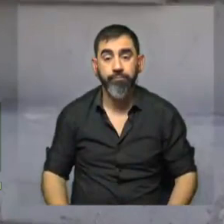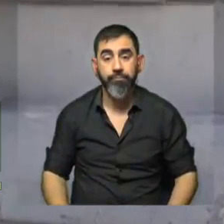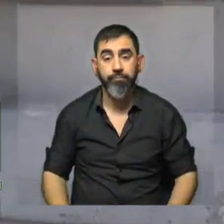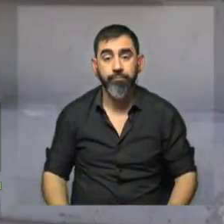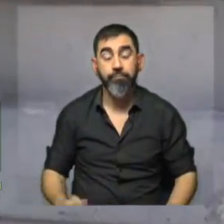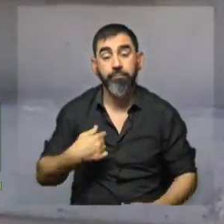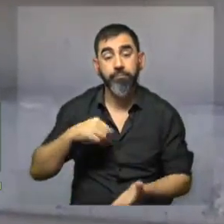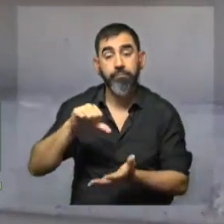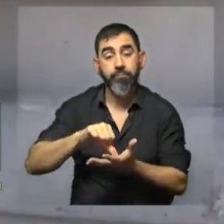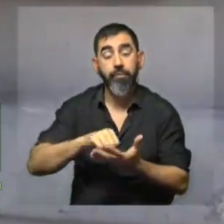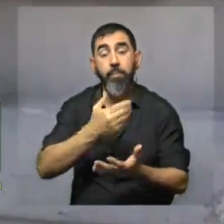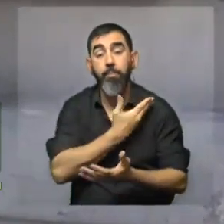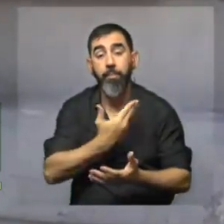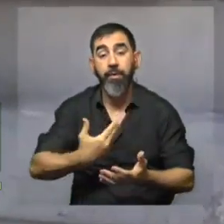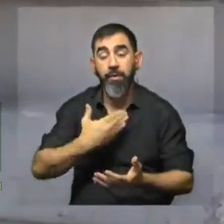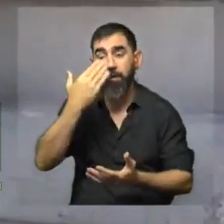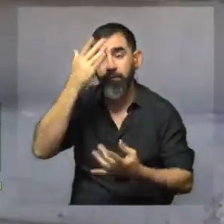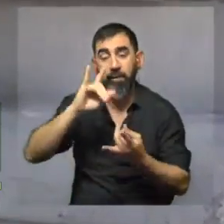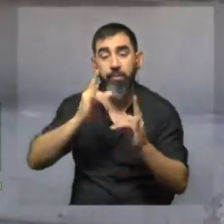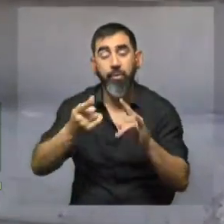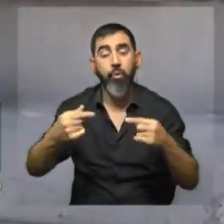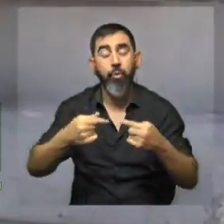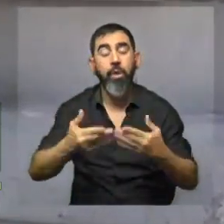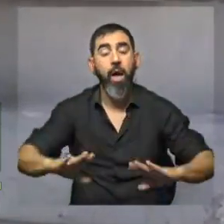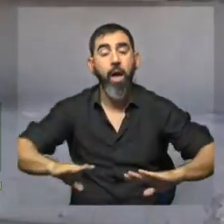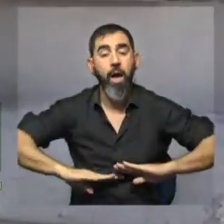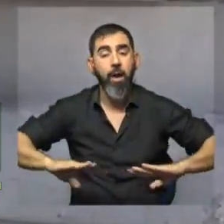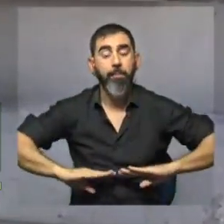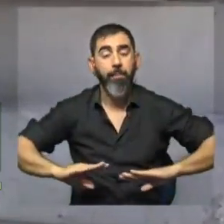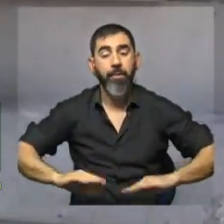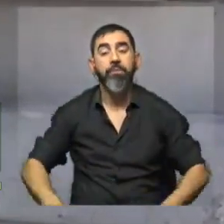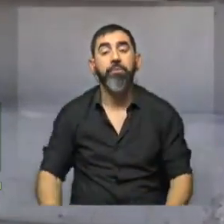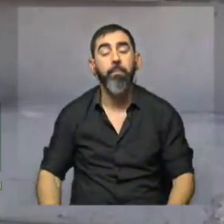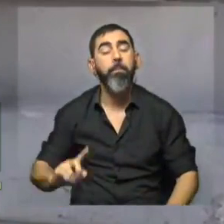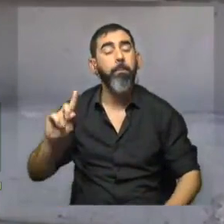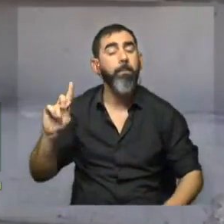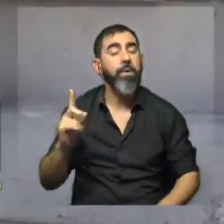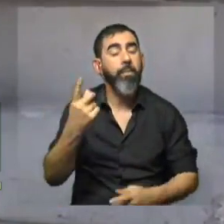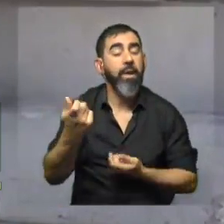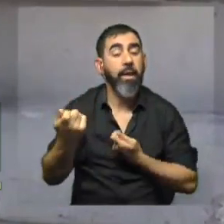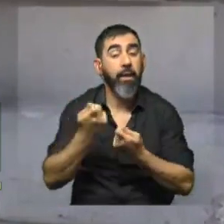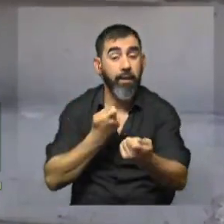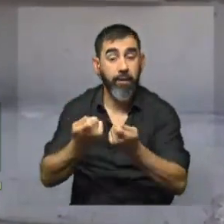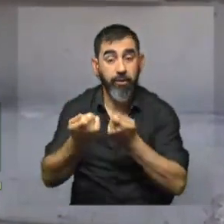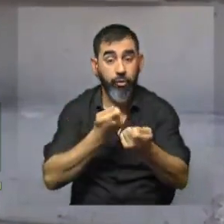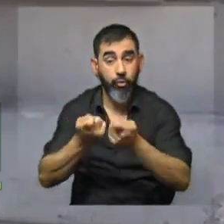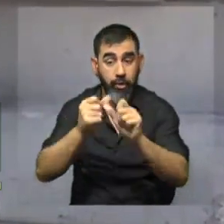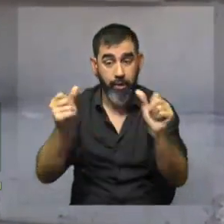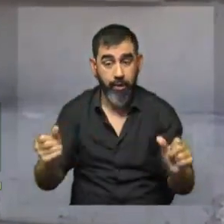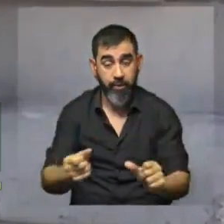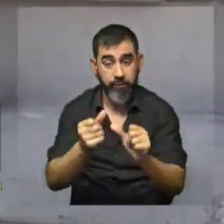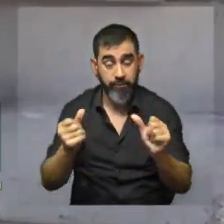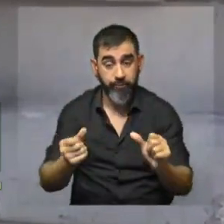mi país presidenta del Frente Parlamentario contra el Hambre y la Malnutrición. Y yo creo que una de las principales gestiones que estamos realizando es